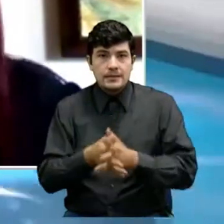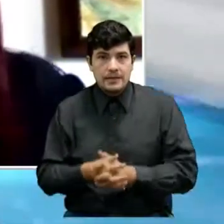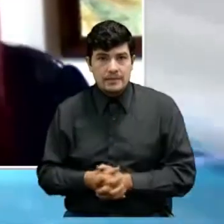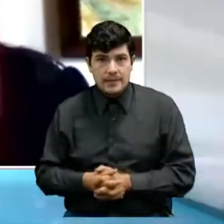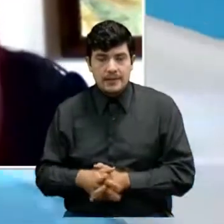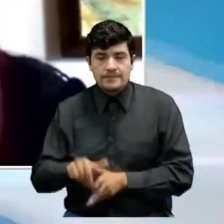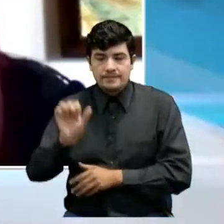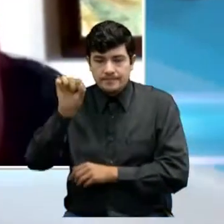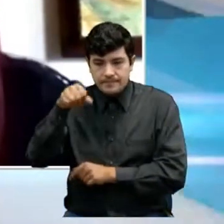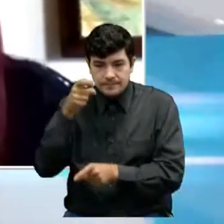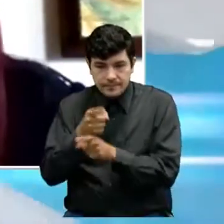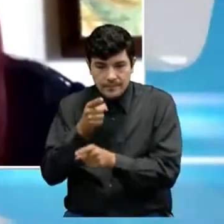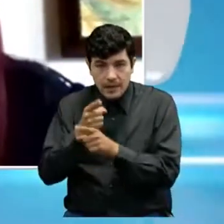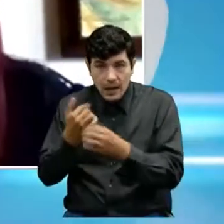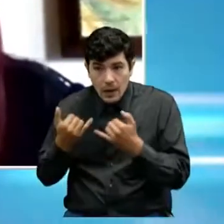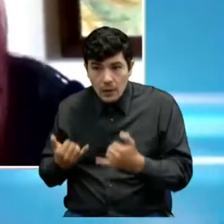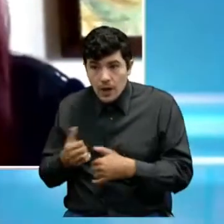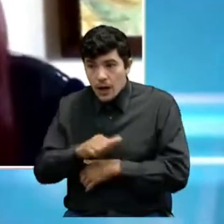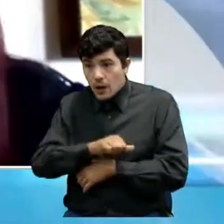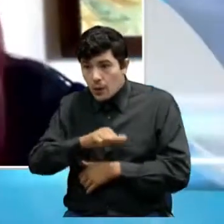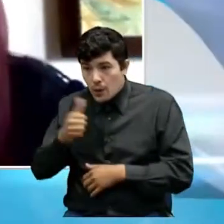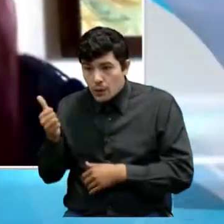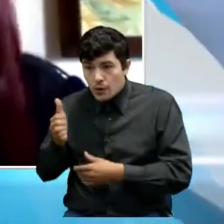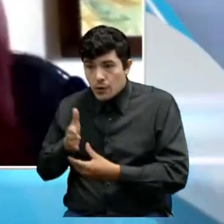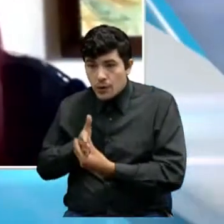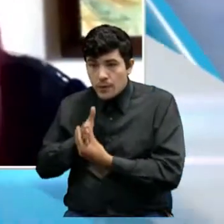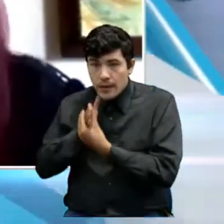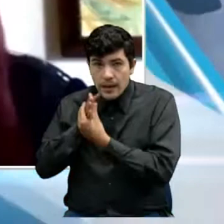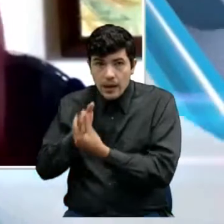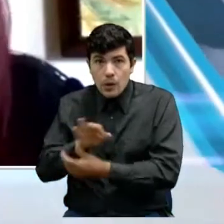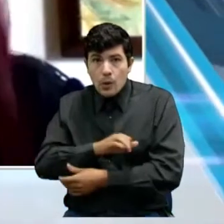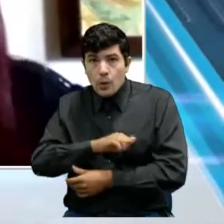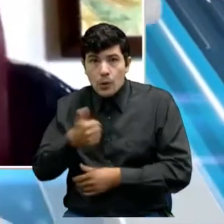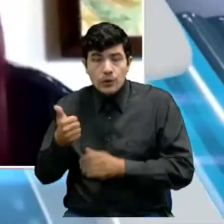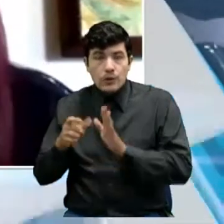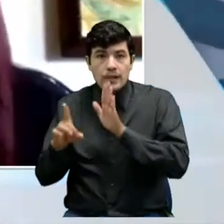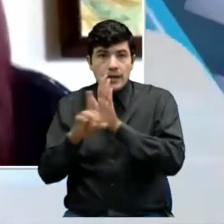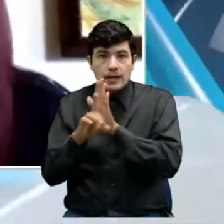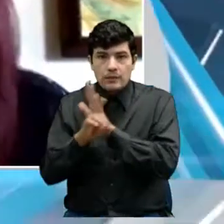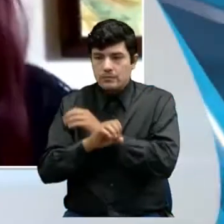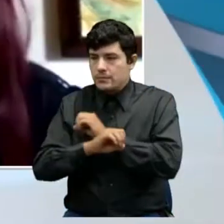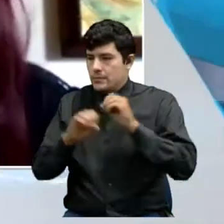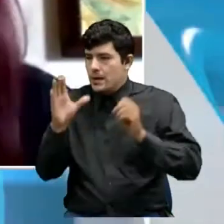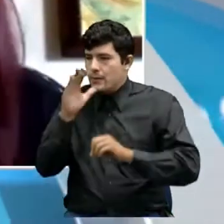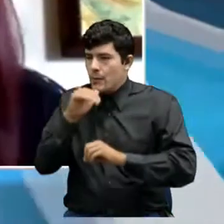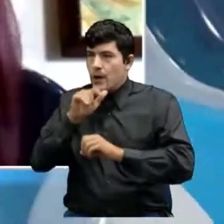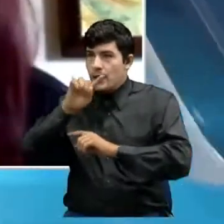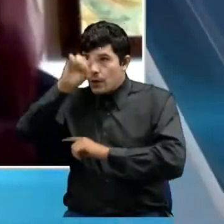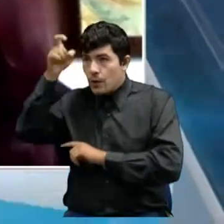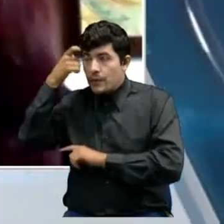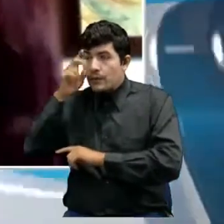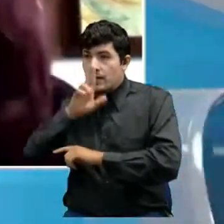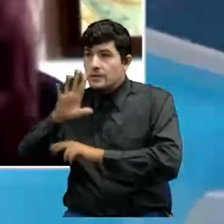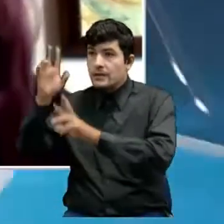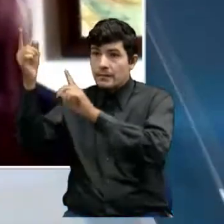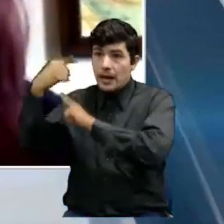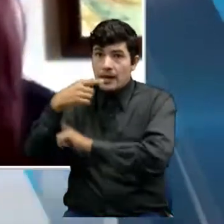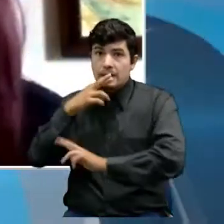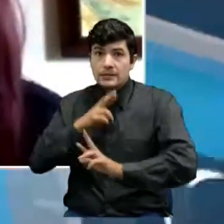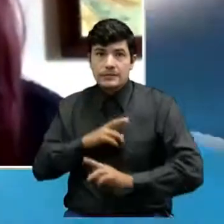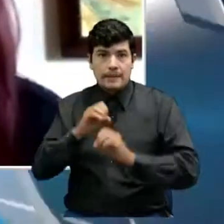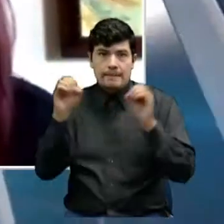Desafortunadamente no hay ningún otro tipo de decreto, resolución, circular, absolutamente nada que nos permita prorrogar ese